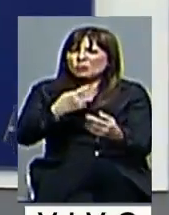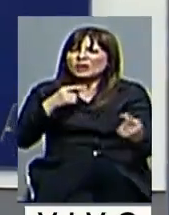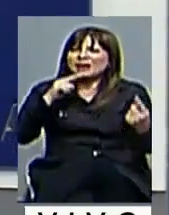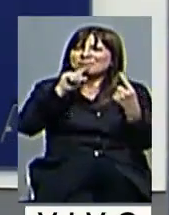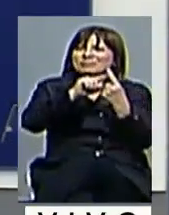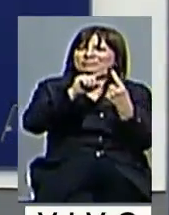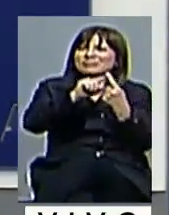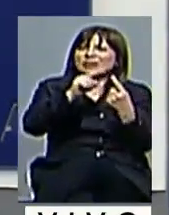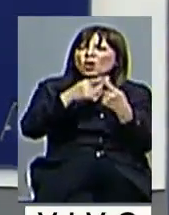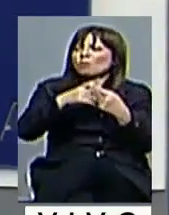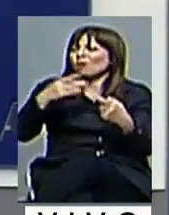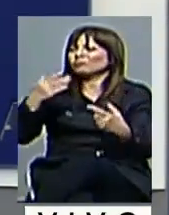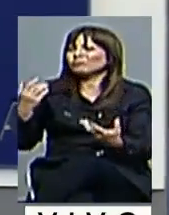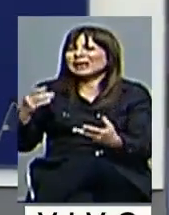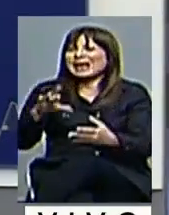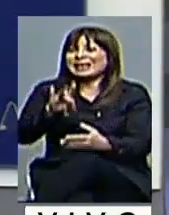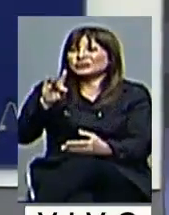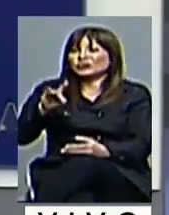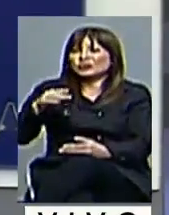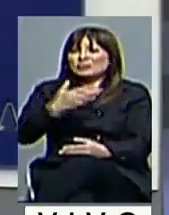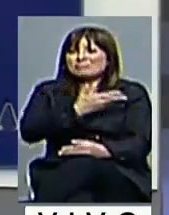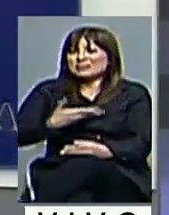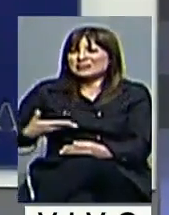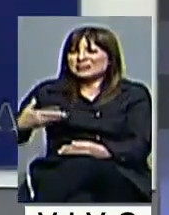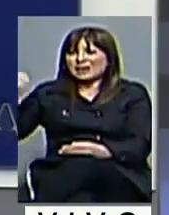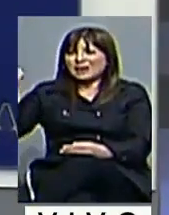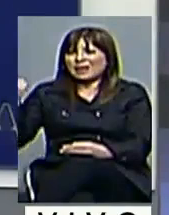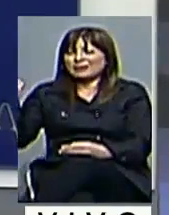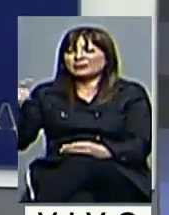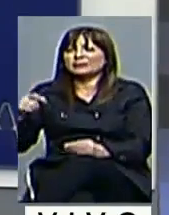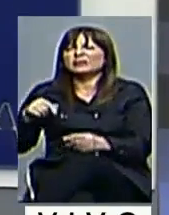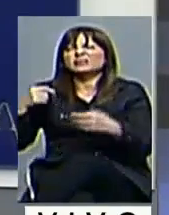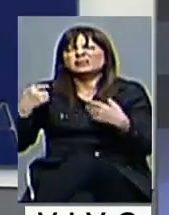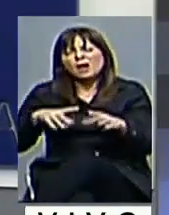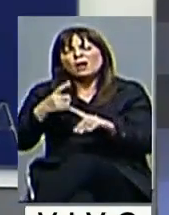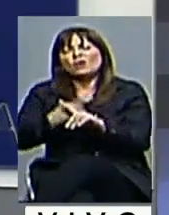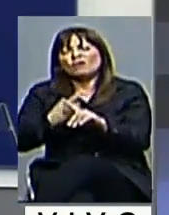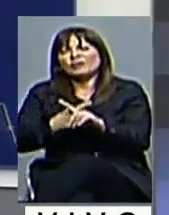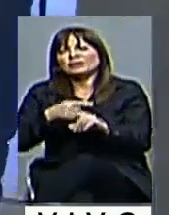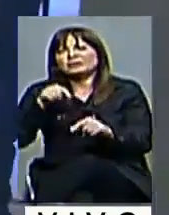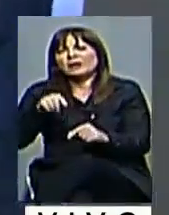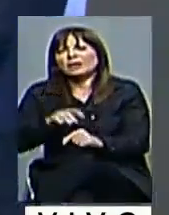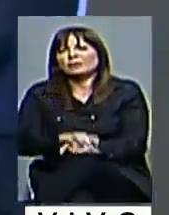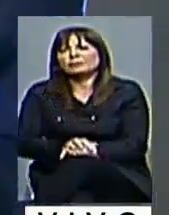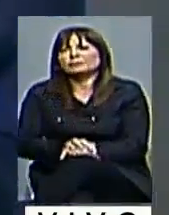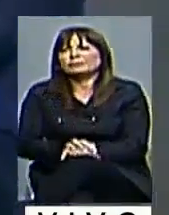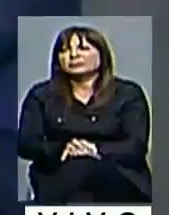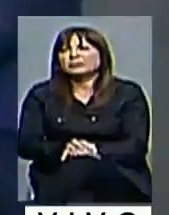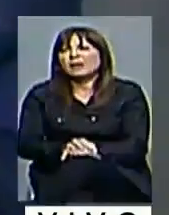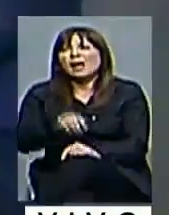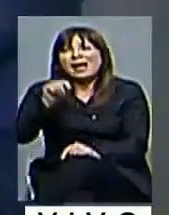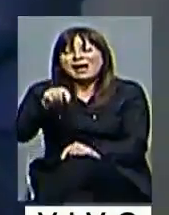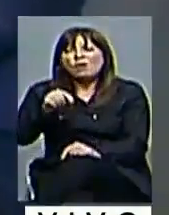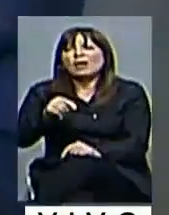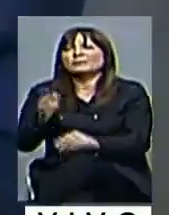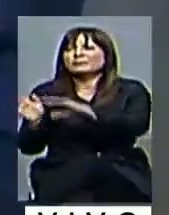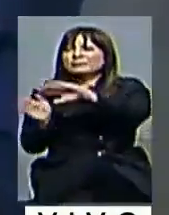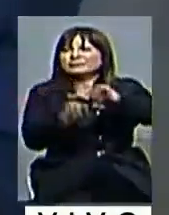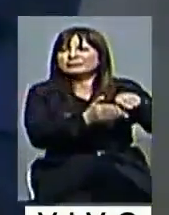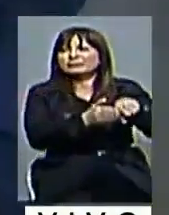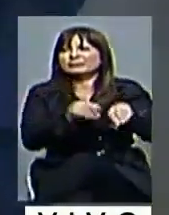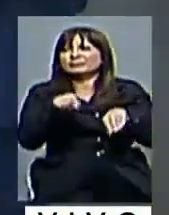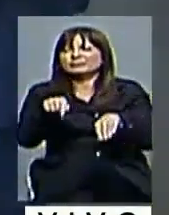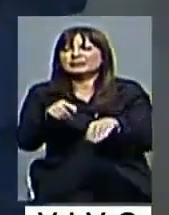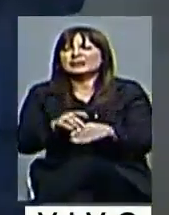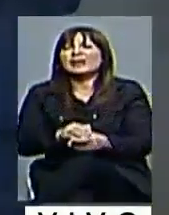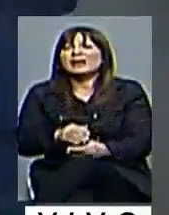parte de Piñera y cubrir este tipo de cargos. Bueno, eso a veces están medianamente conversados. Ahora, justamente, los movimientos sociales. Ahora, a lo mejor